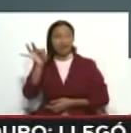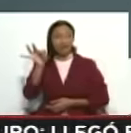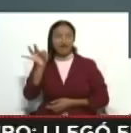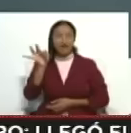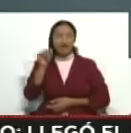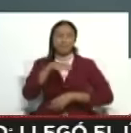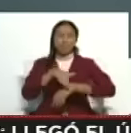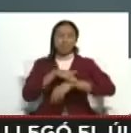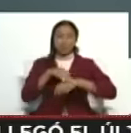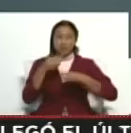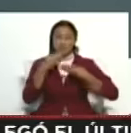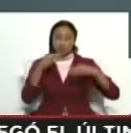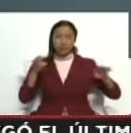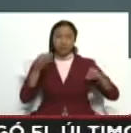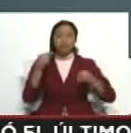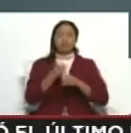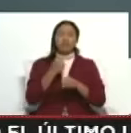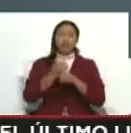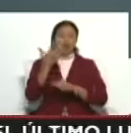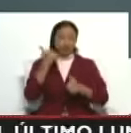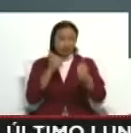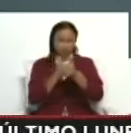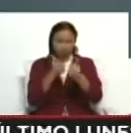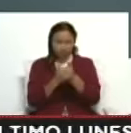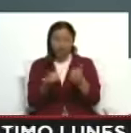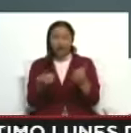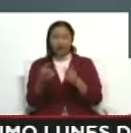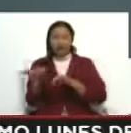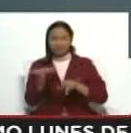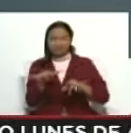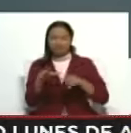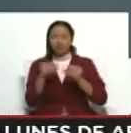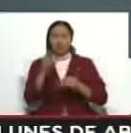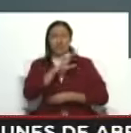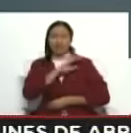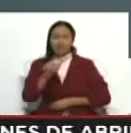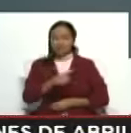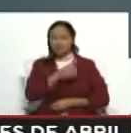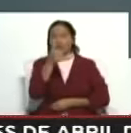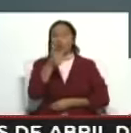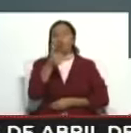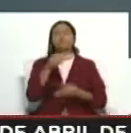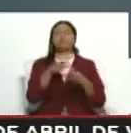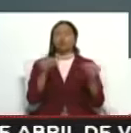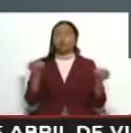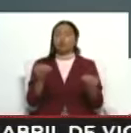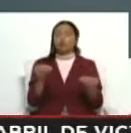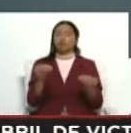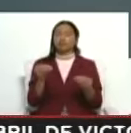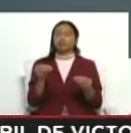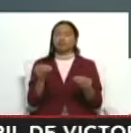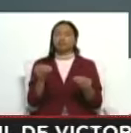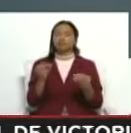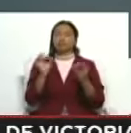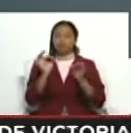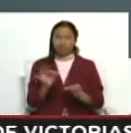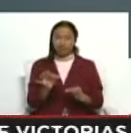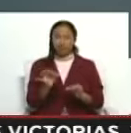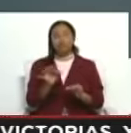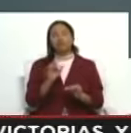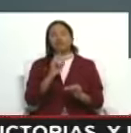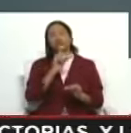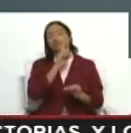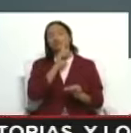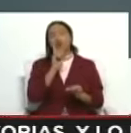hora, siendo fiscales auxiliares, provisorios, exdirectores o exfiscales superiores, mancillaron el honor y el nombre del